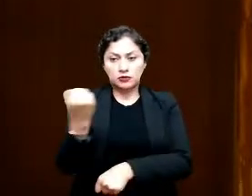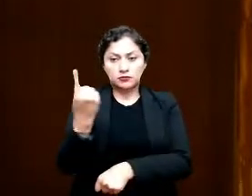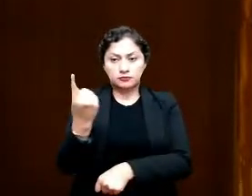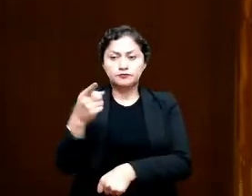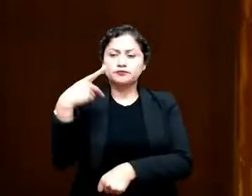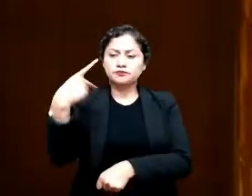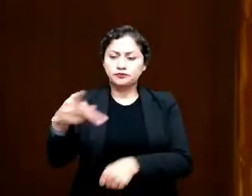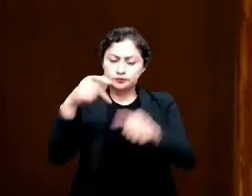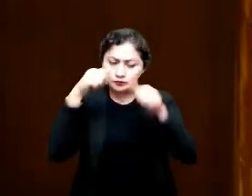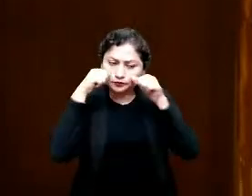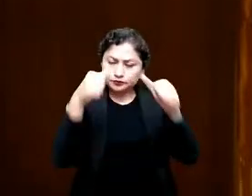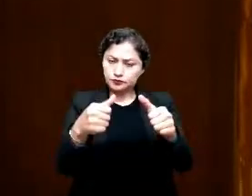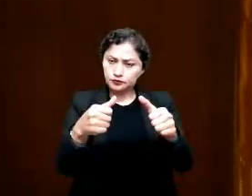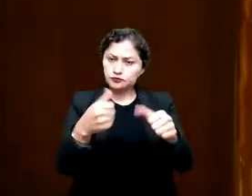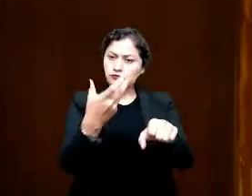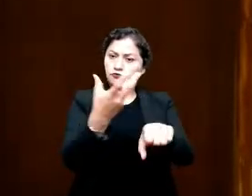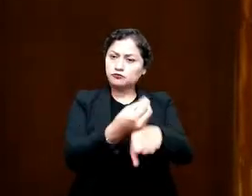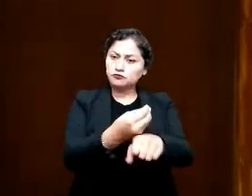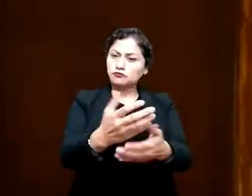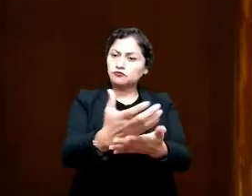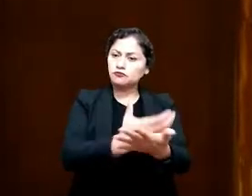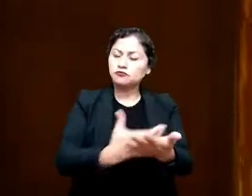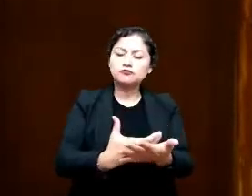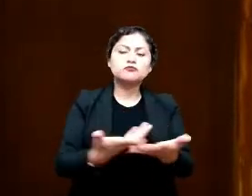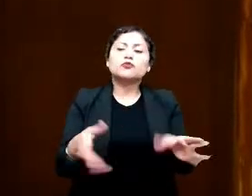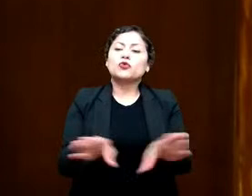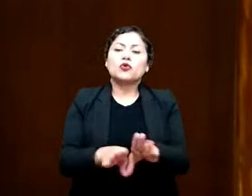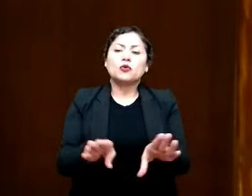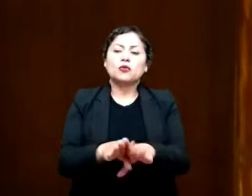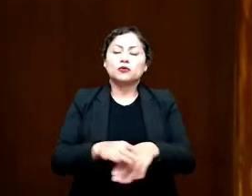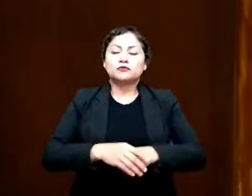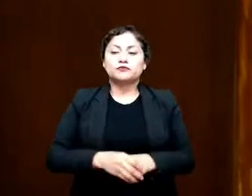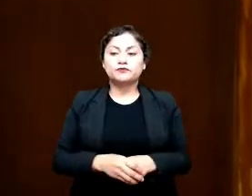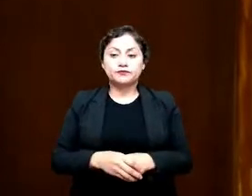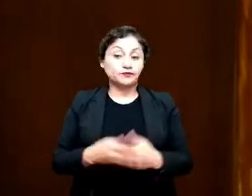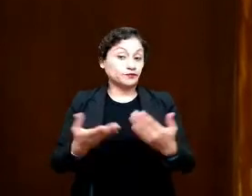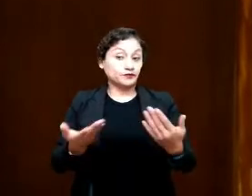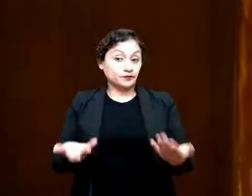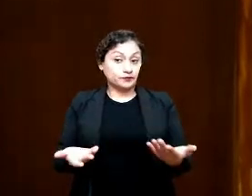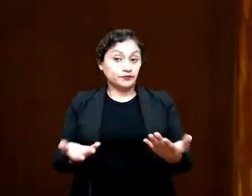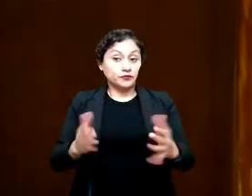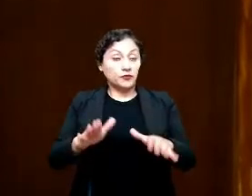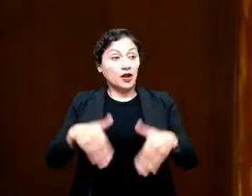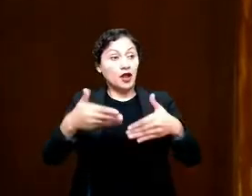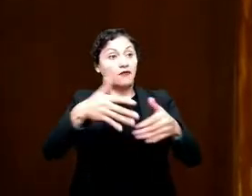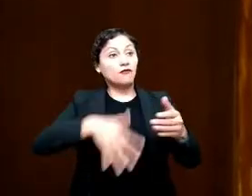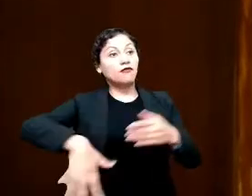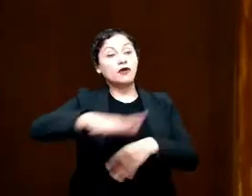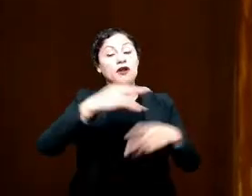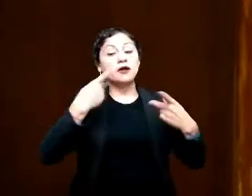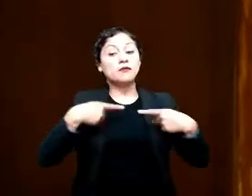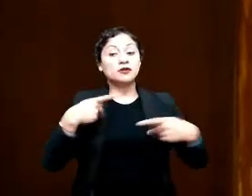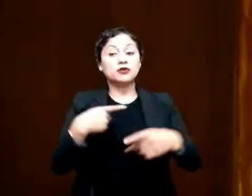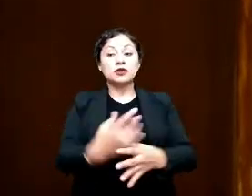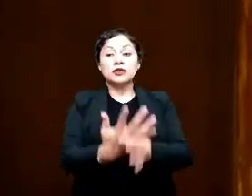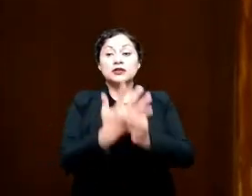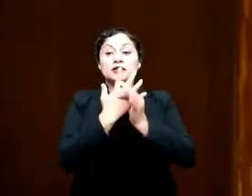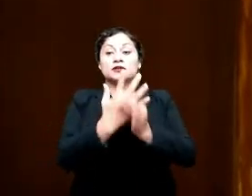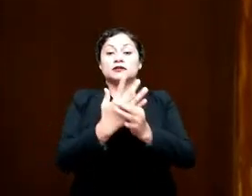delitos? Como dirían en las calles, lo que no se mide no